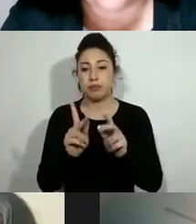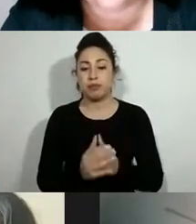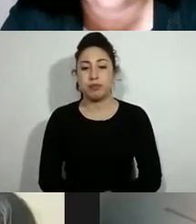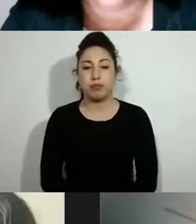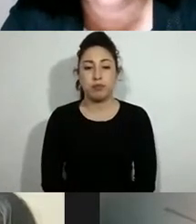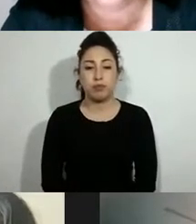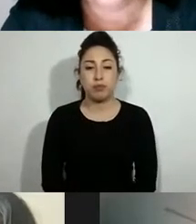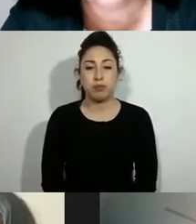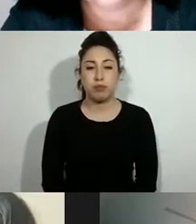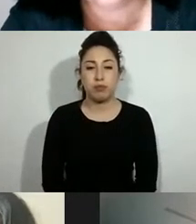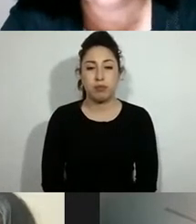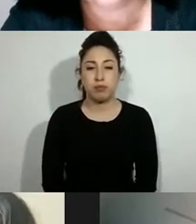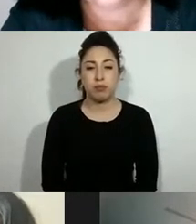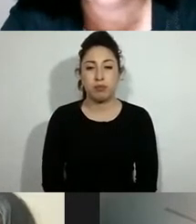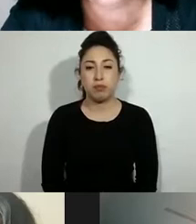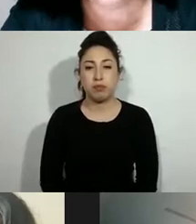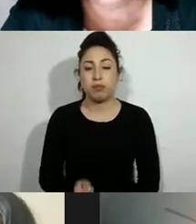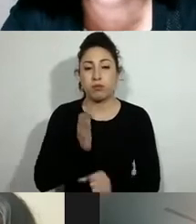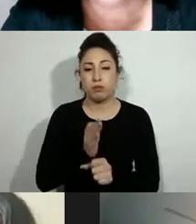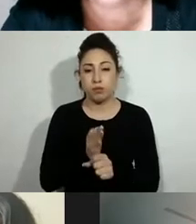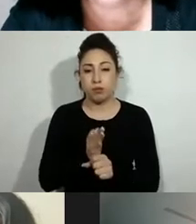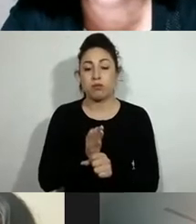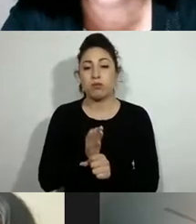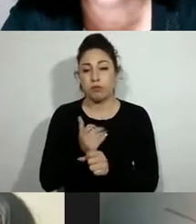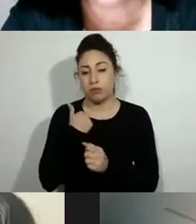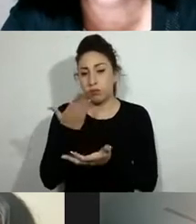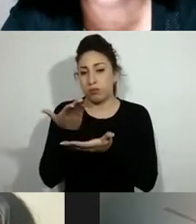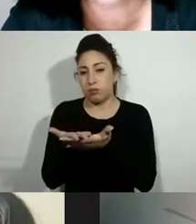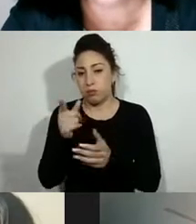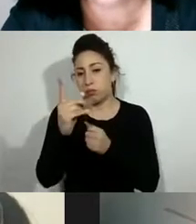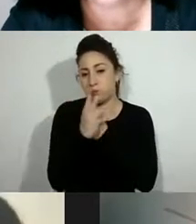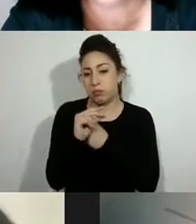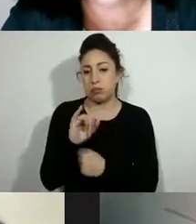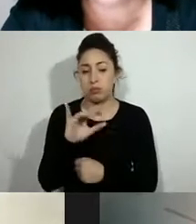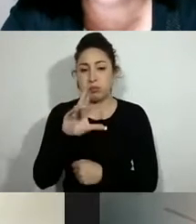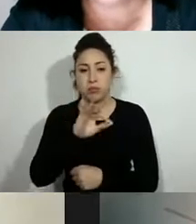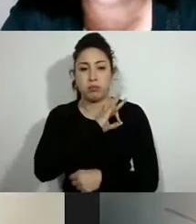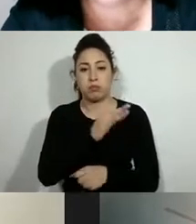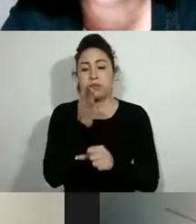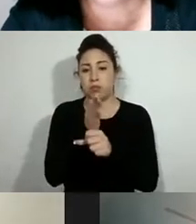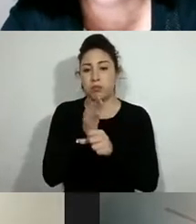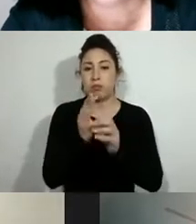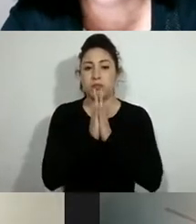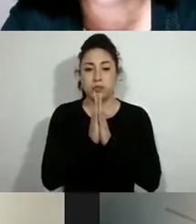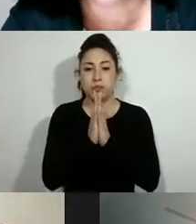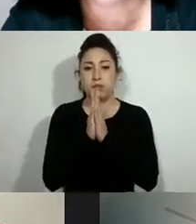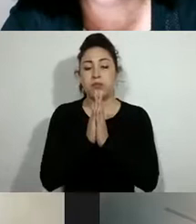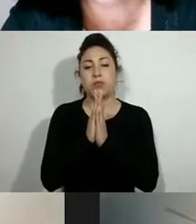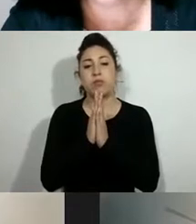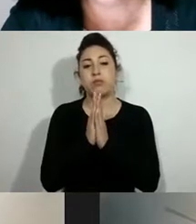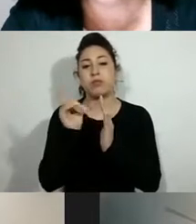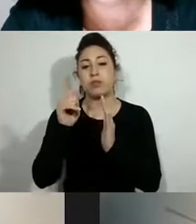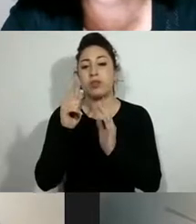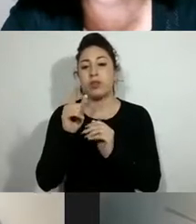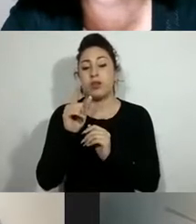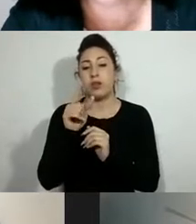Quisiera pedirle para ese efecto, si es tan amable, que pudieran dar lectura en el momento que